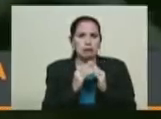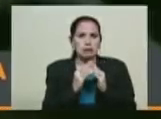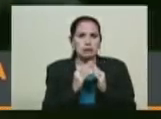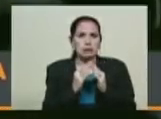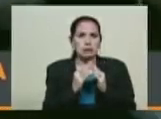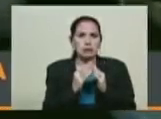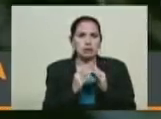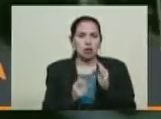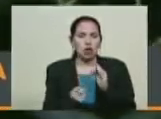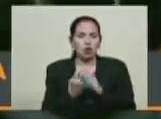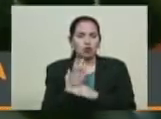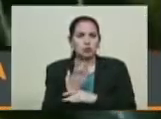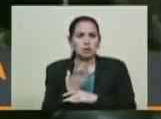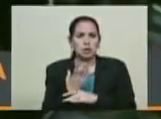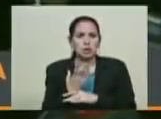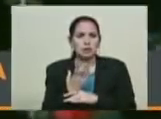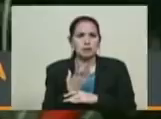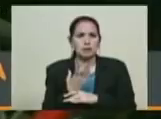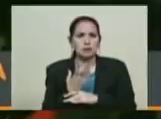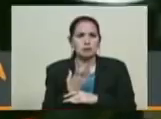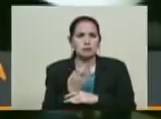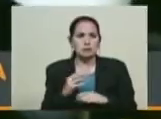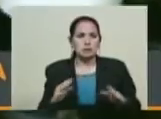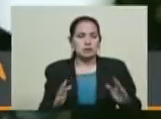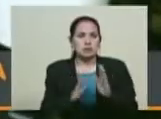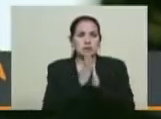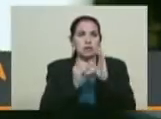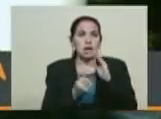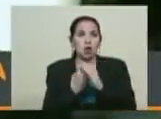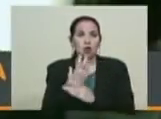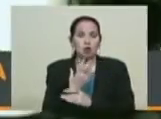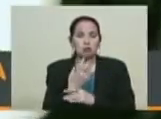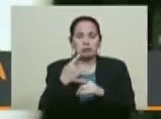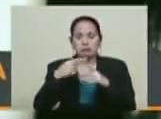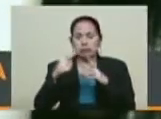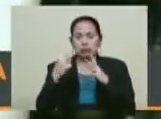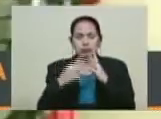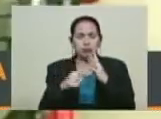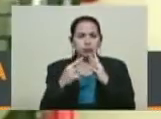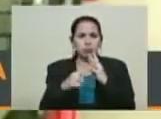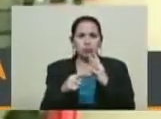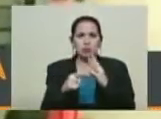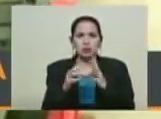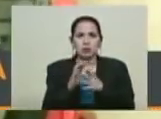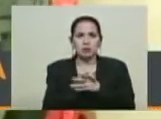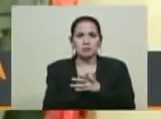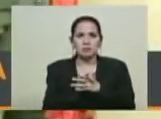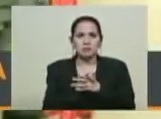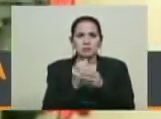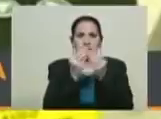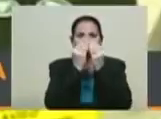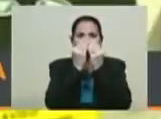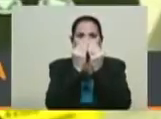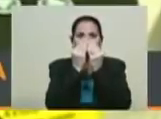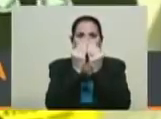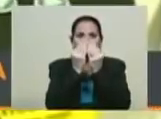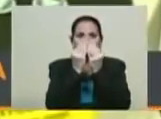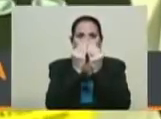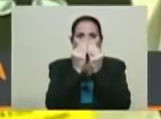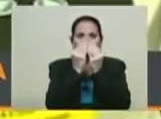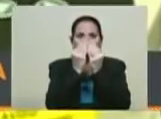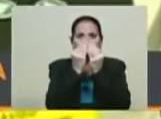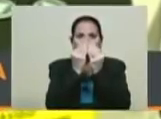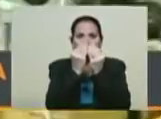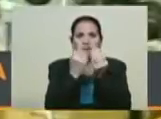los rosales, Santa Rosa, Provijoche, el centro, estadio, le dan